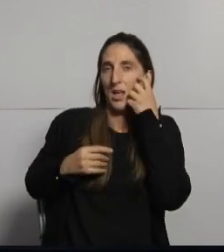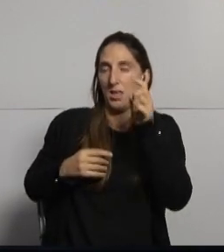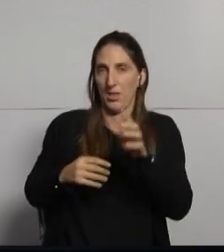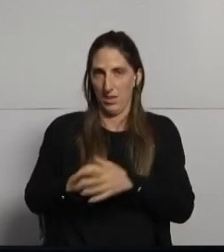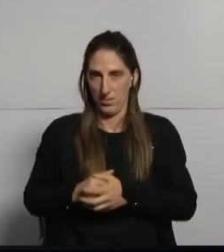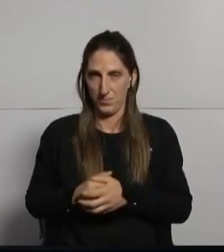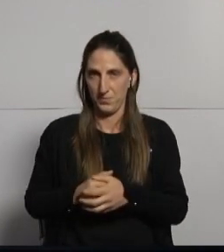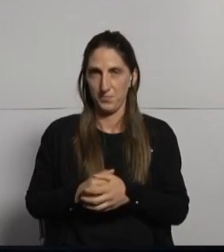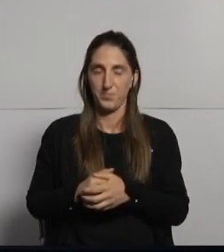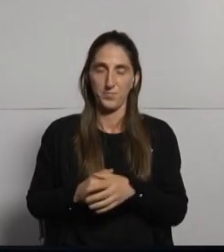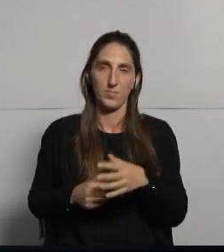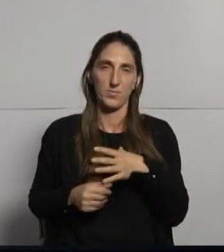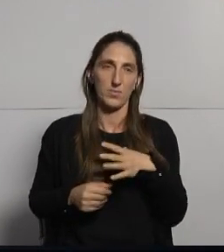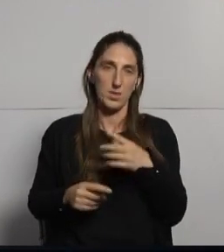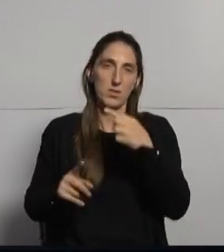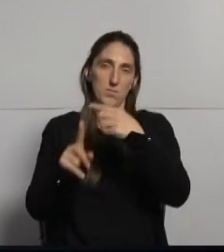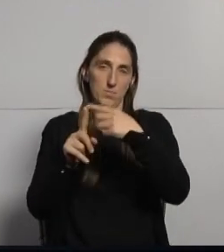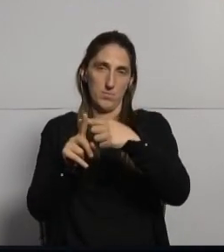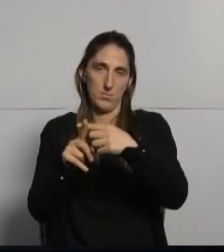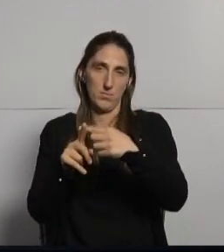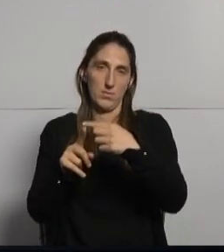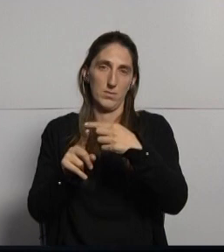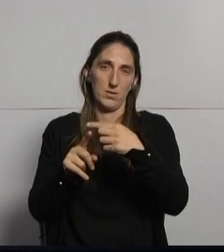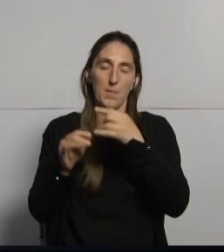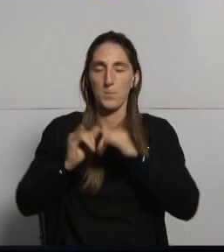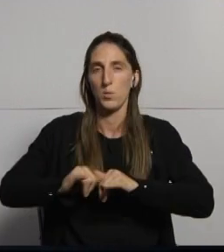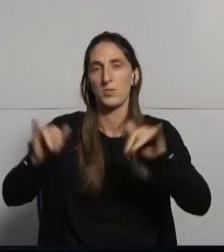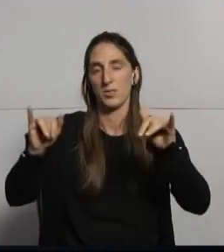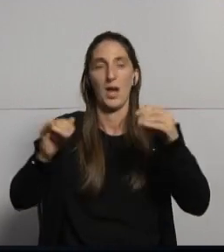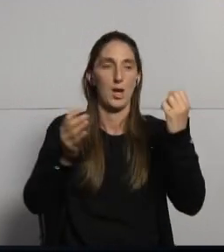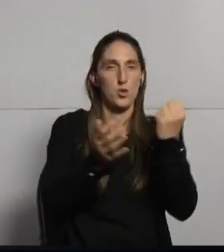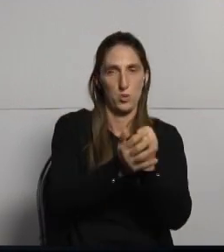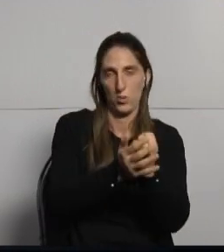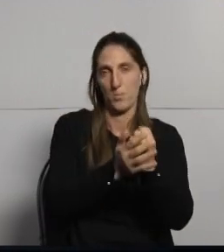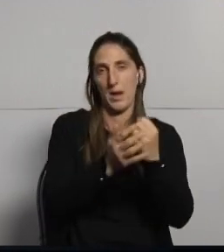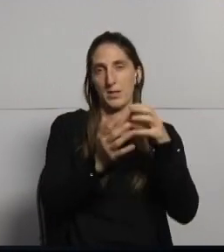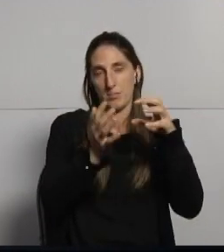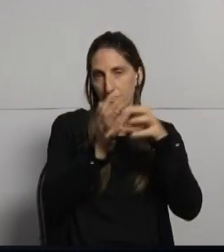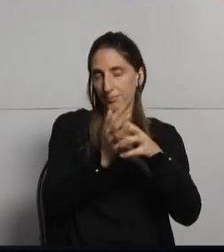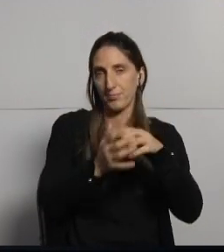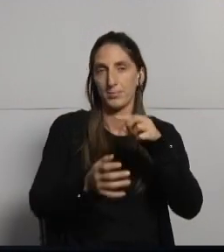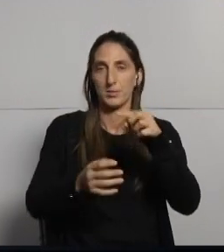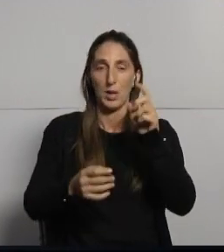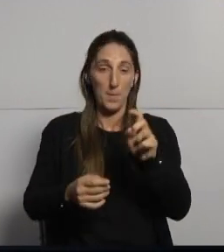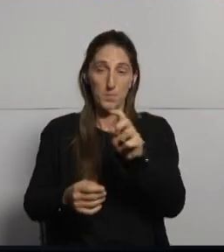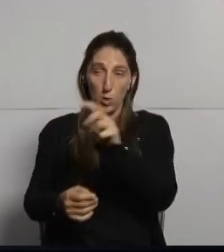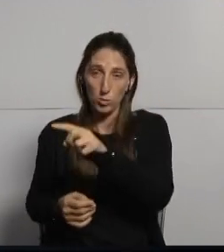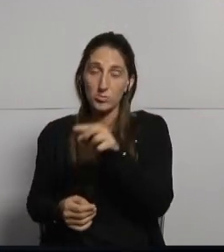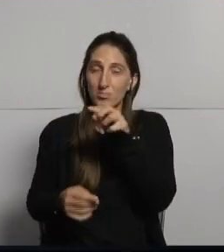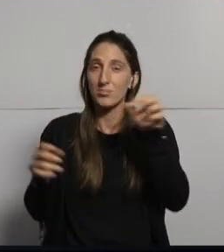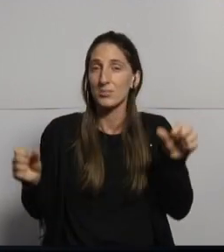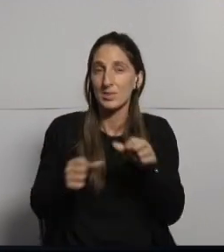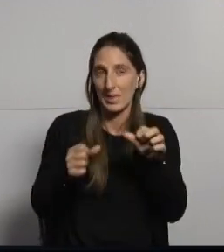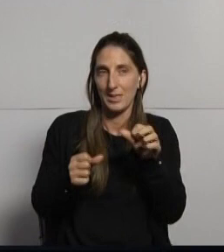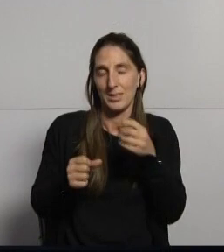iniciativas. Tiene una serie de ventajas, como decíamos, desde publicidad, desde el logo, desde el sistema de puntos, que hacen realmente